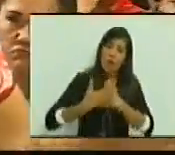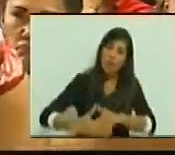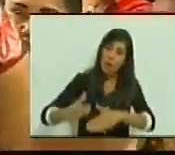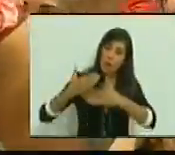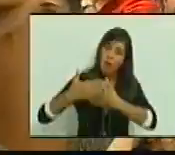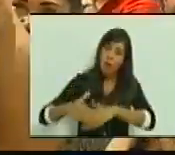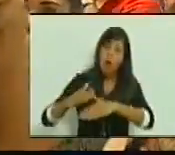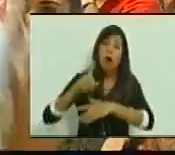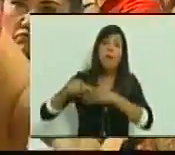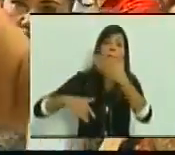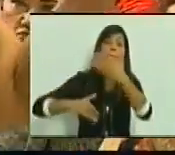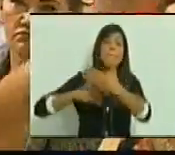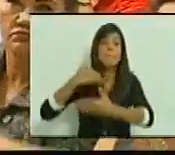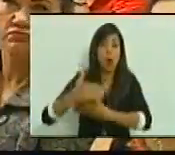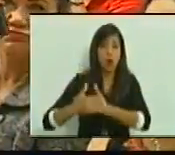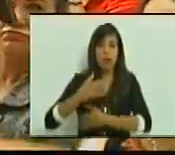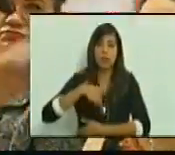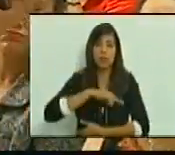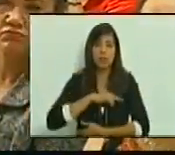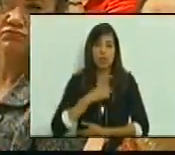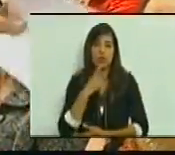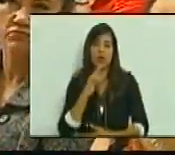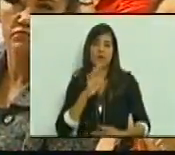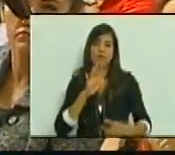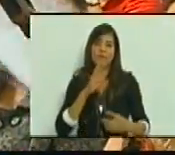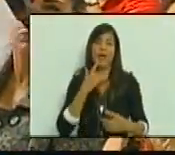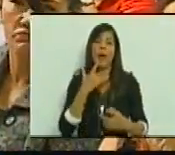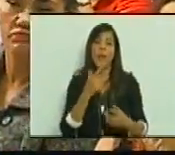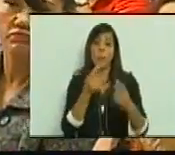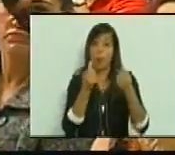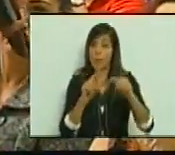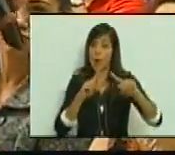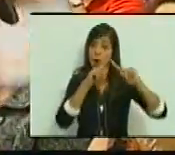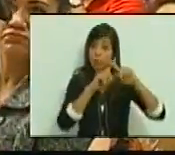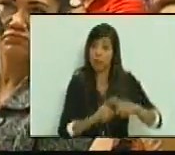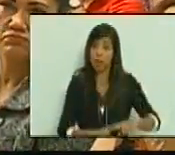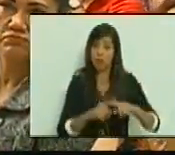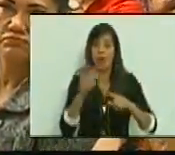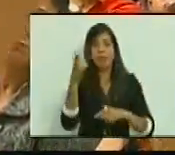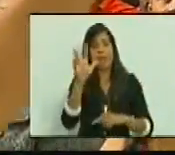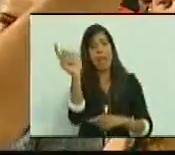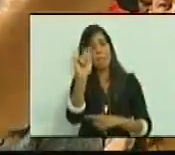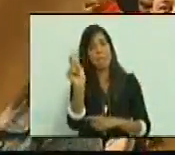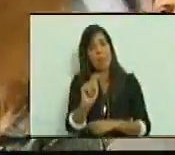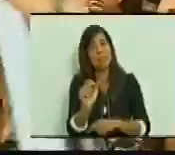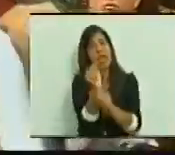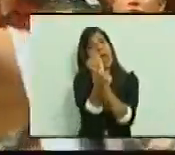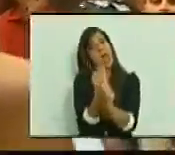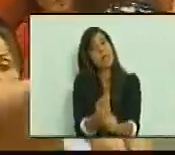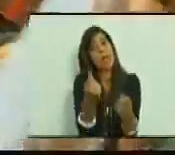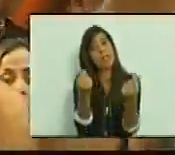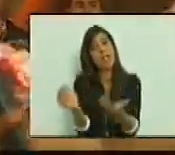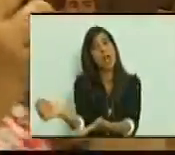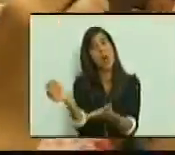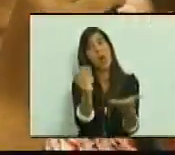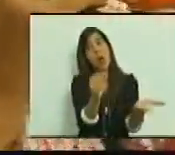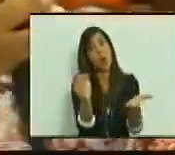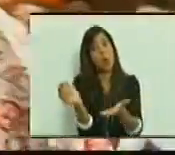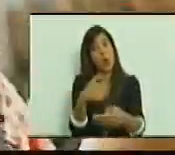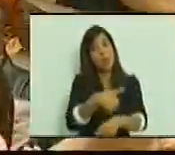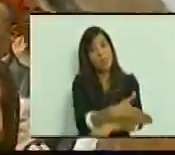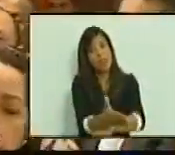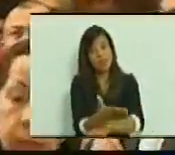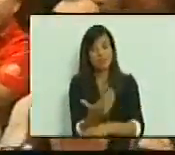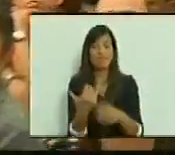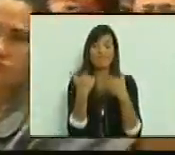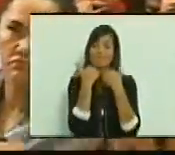flujo que tiene proceso. Y si lo amarramos al presupuesto trimestral de esperar porque no ha llegado el presupuesto, seguimos